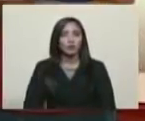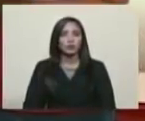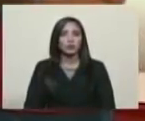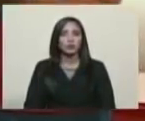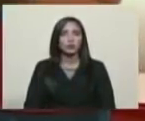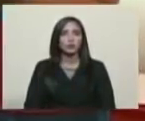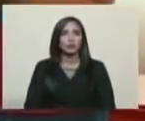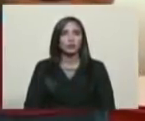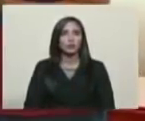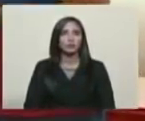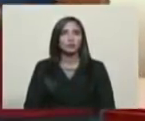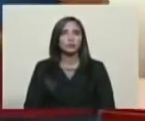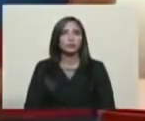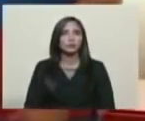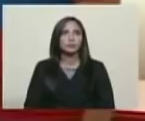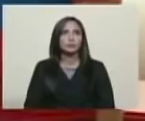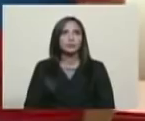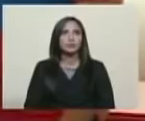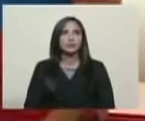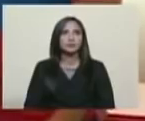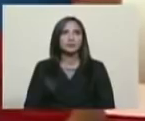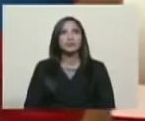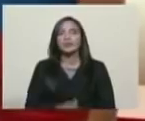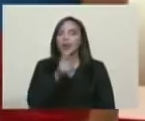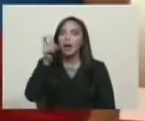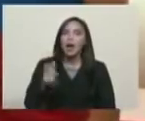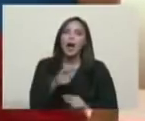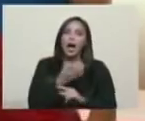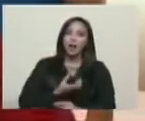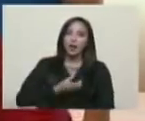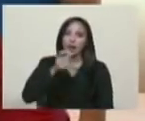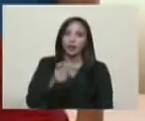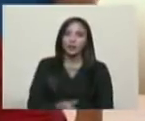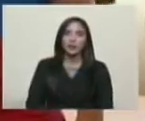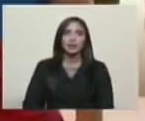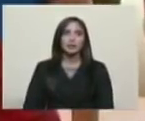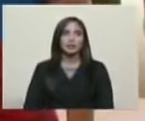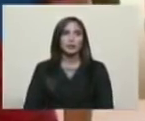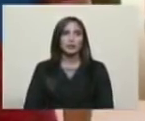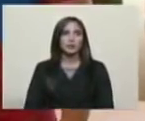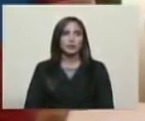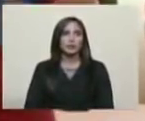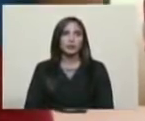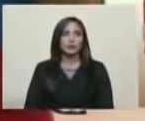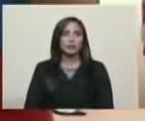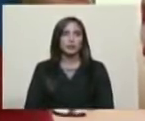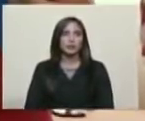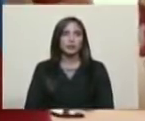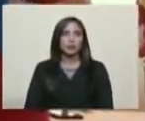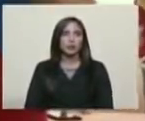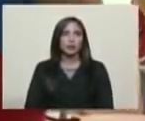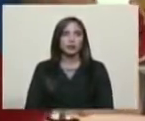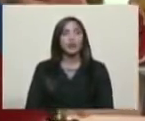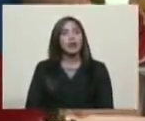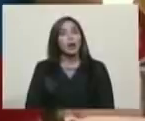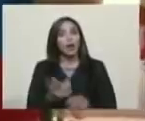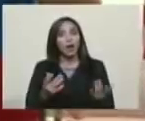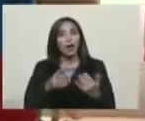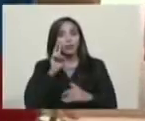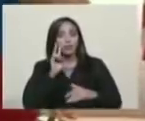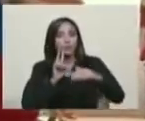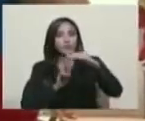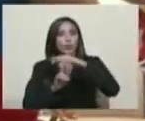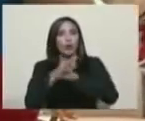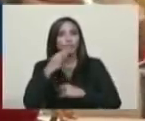de Guasipati. Alejandro, un saludo. Contento, feliz de que hoy hacemos un sueño realidad de los